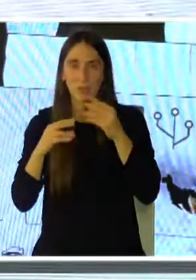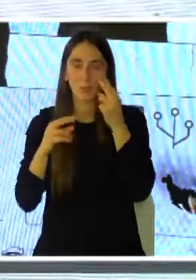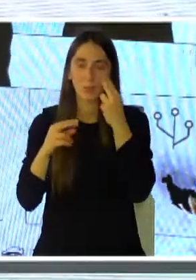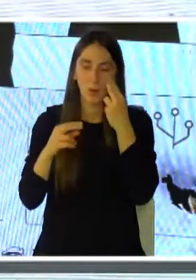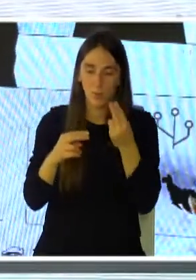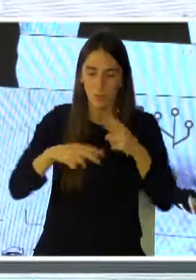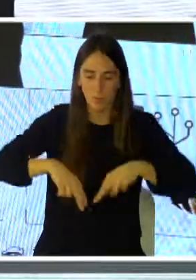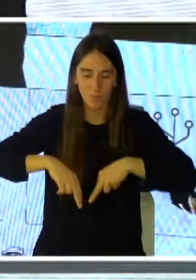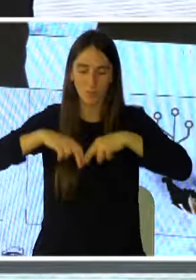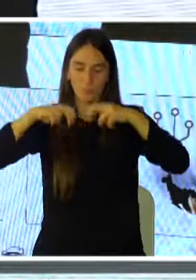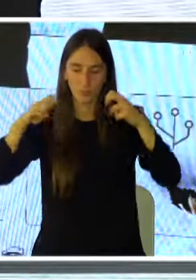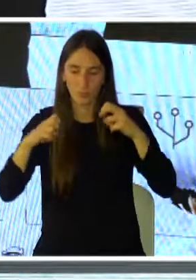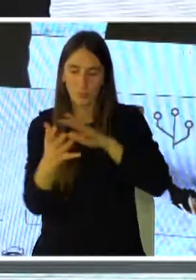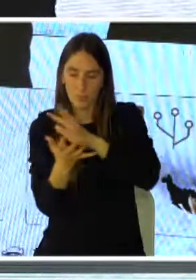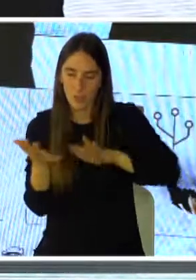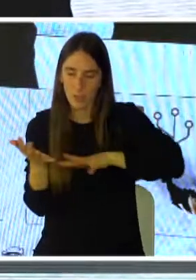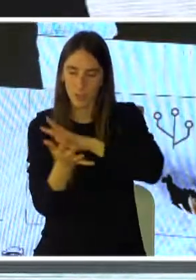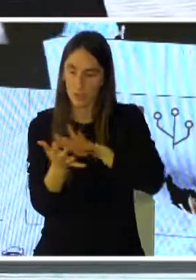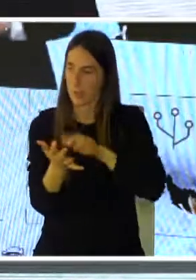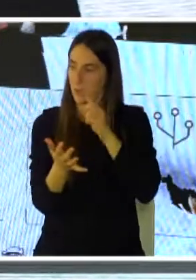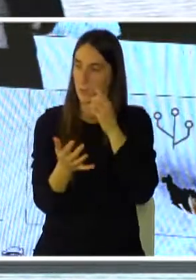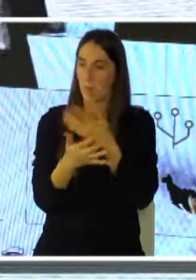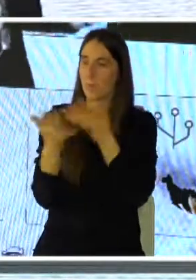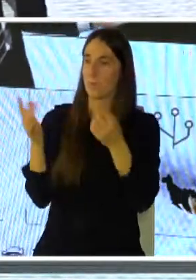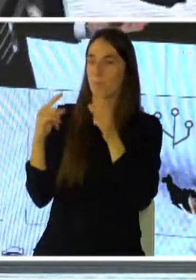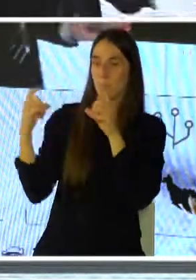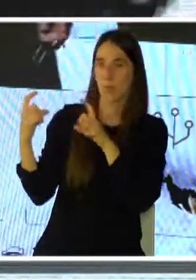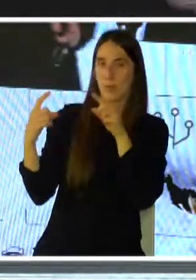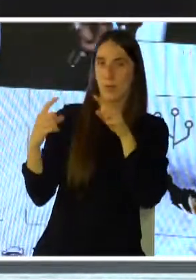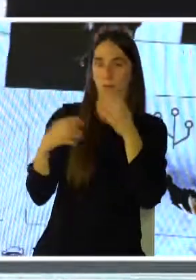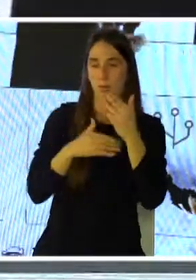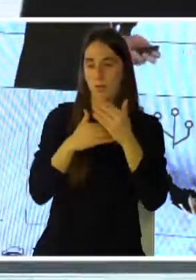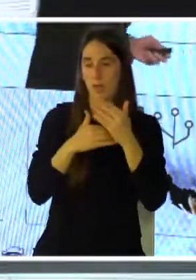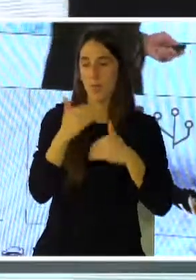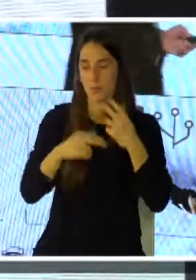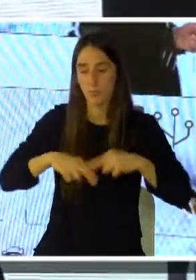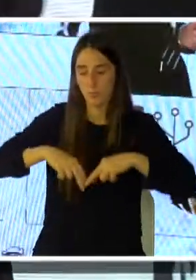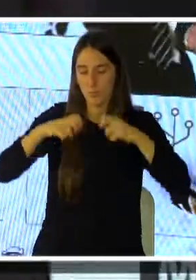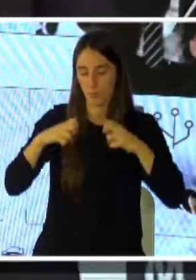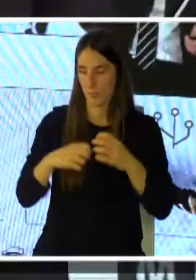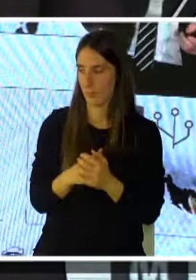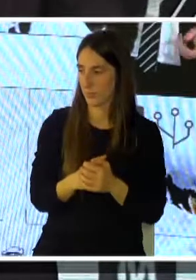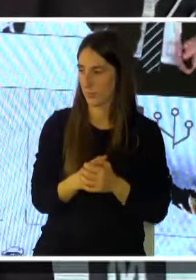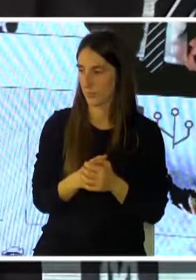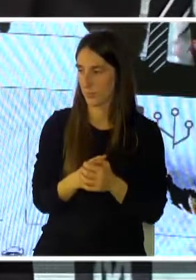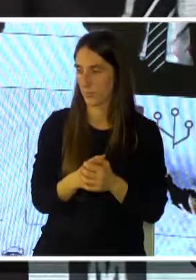se analizan en el territorio, como está acá marcado, y se hace el procesamiento que corresponde.